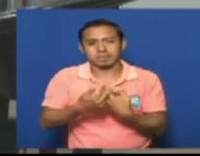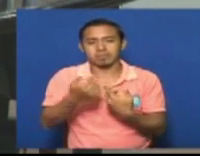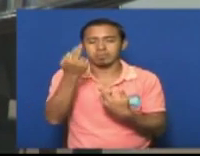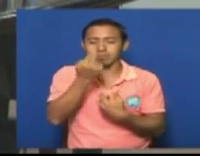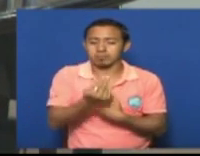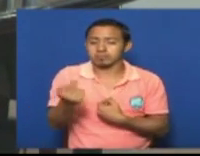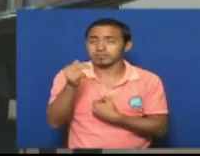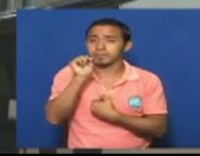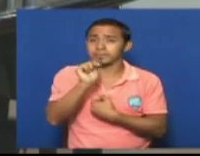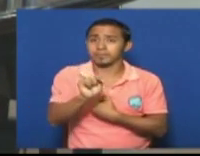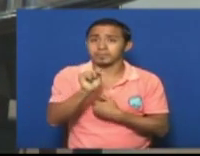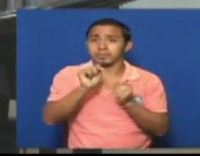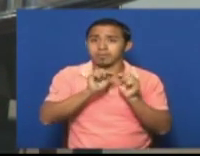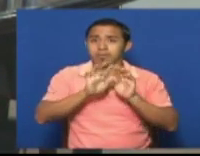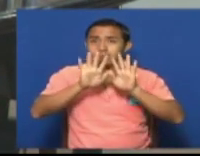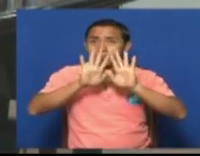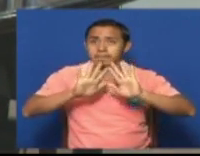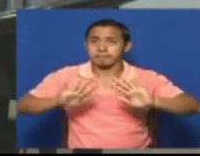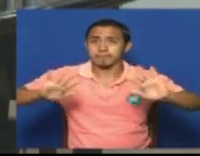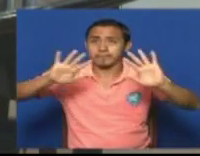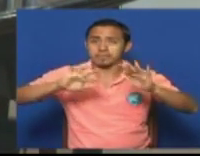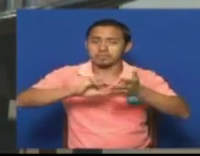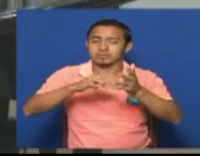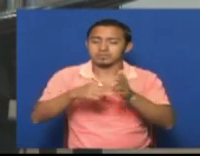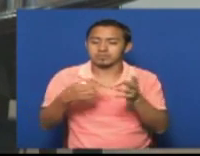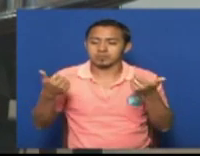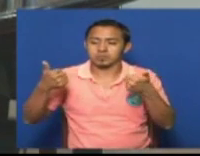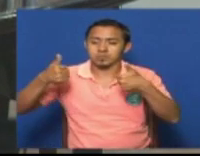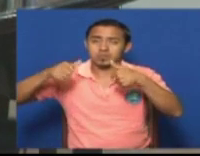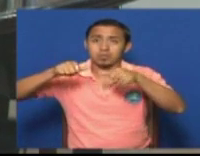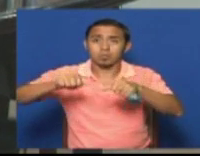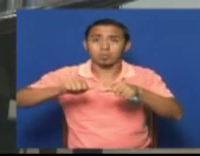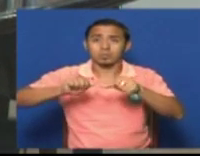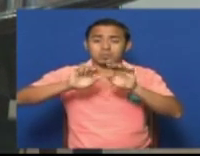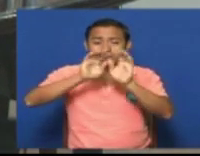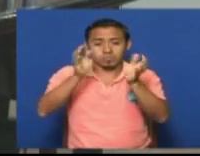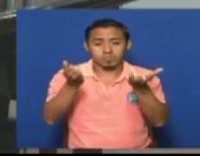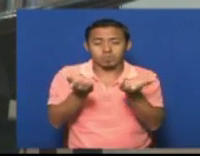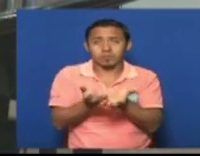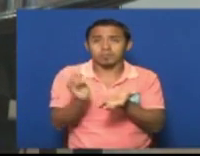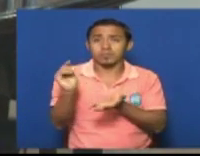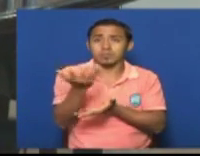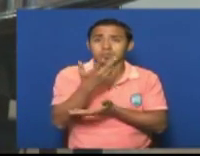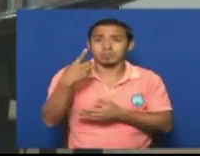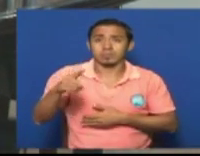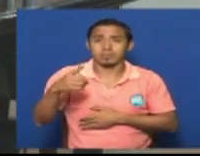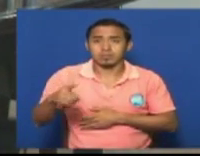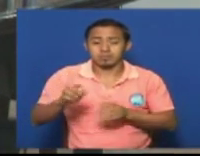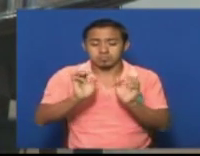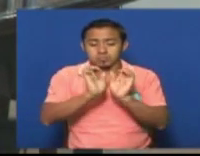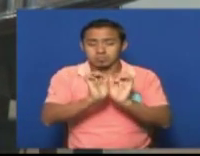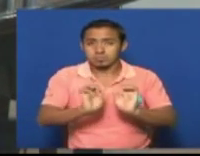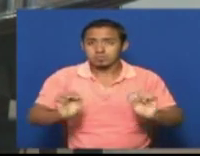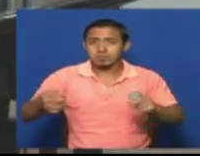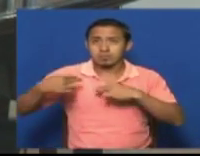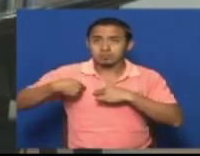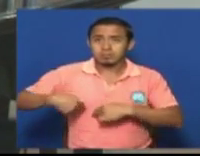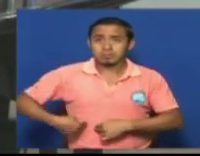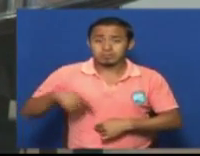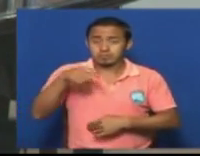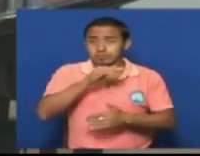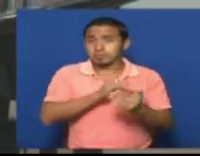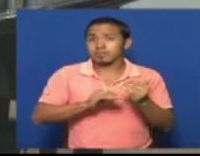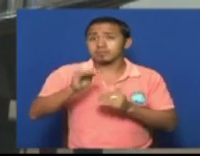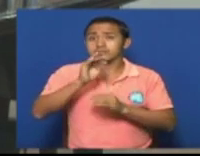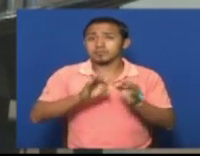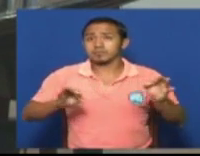la convención es el tratado universal de derechos humanos de la niñez más importante yo diría que es